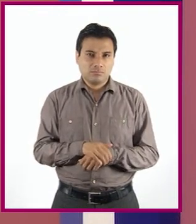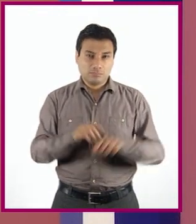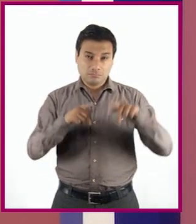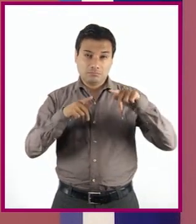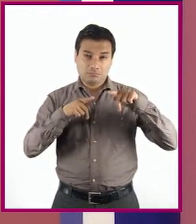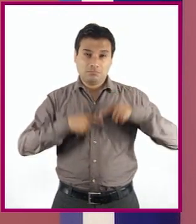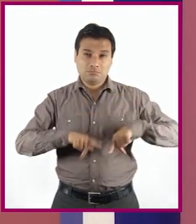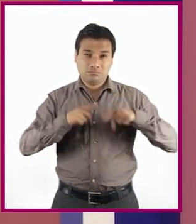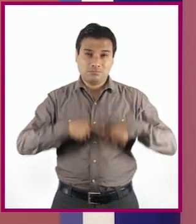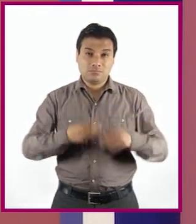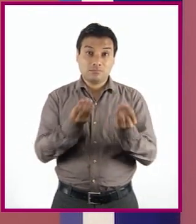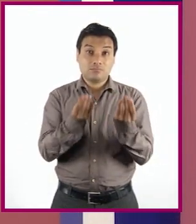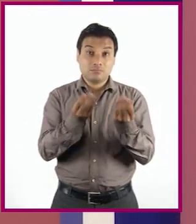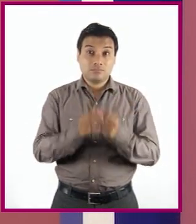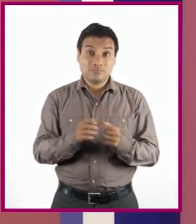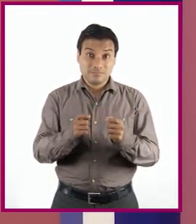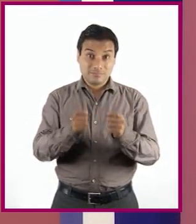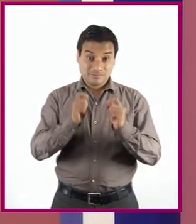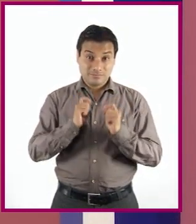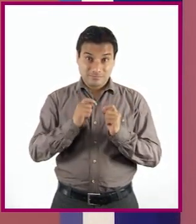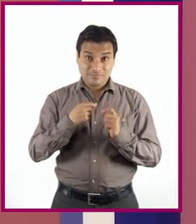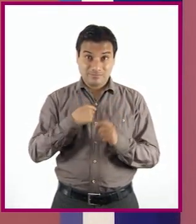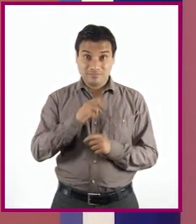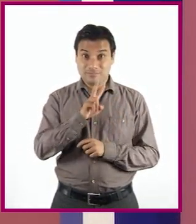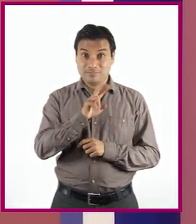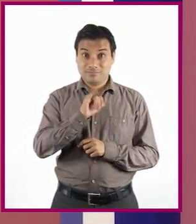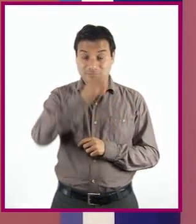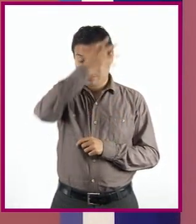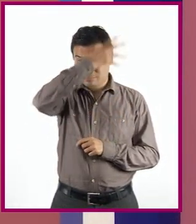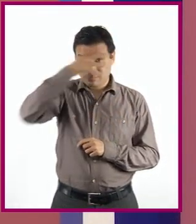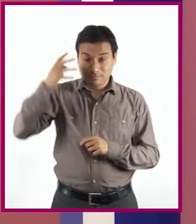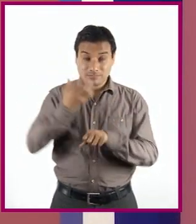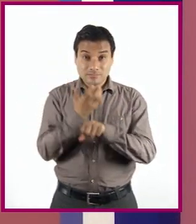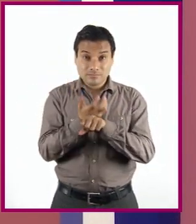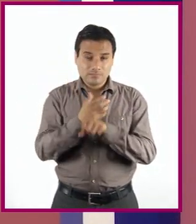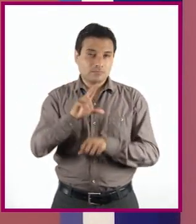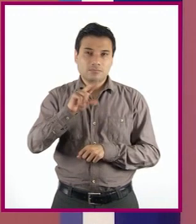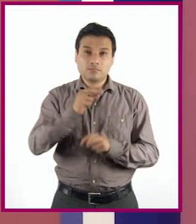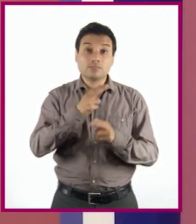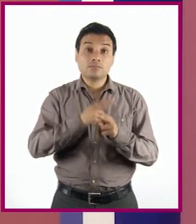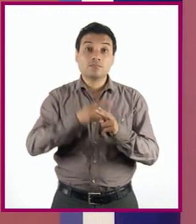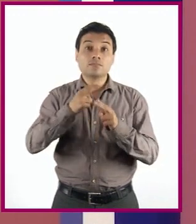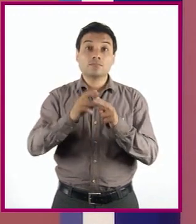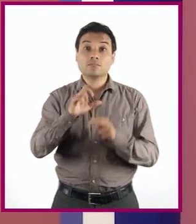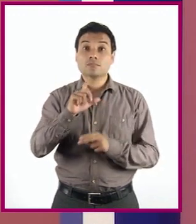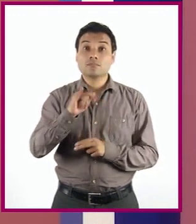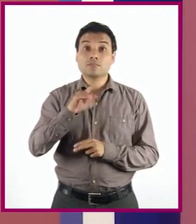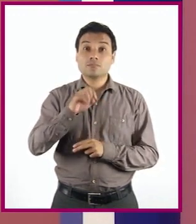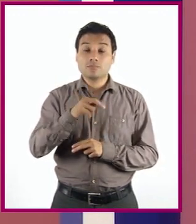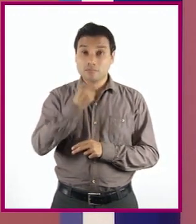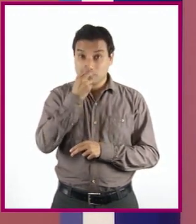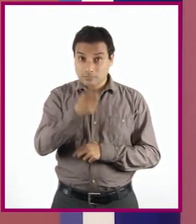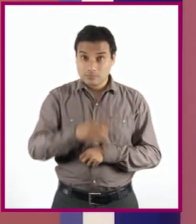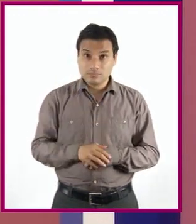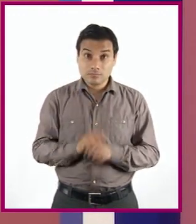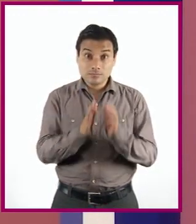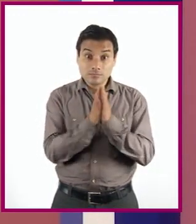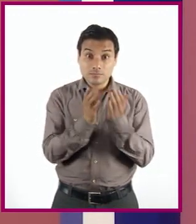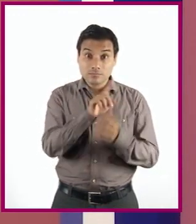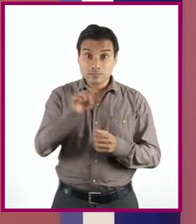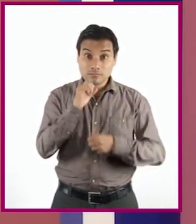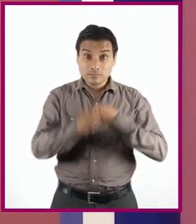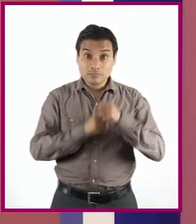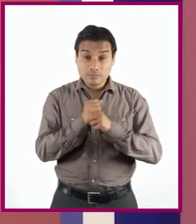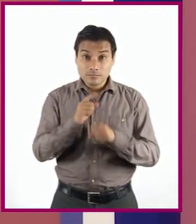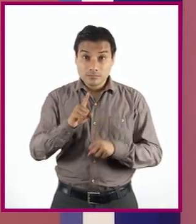durante años la visa a Estados Unidos hasta que el presidente Bill Clinton, quien aseguraba que 100 años de soledad era su